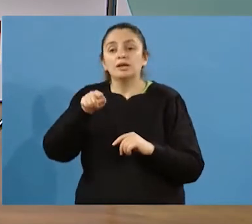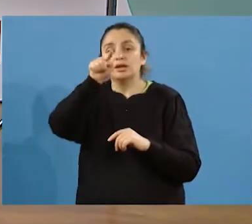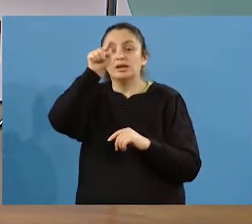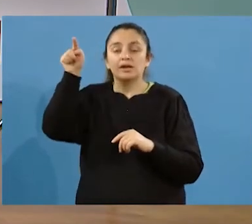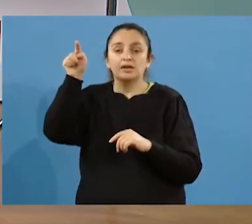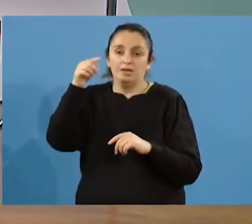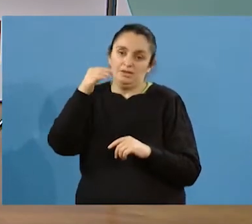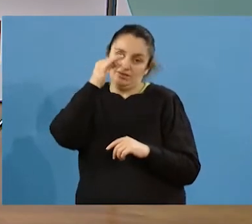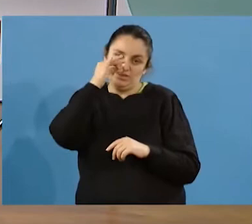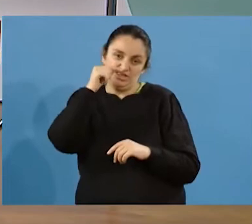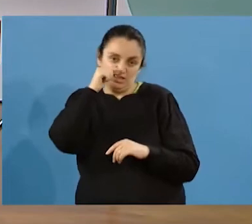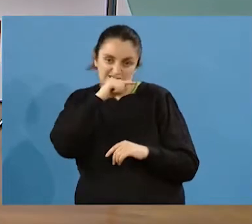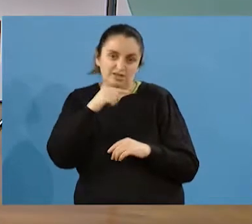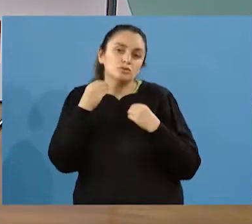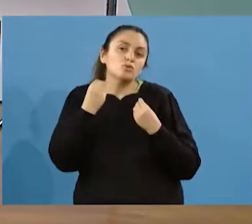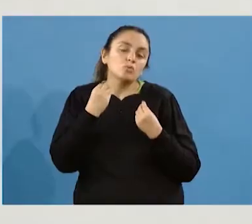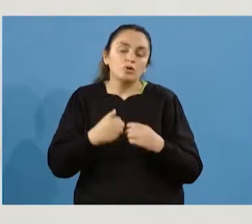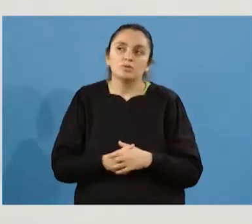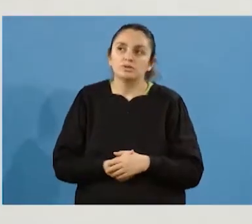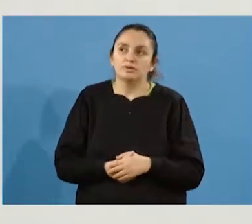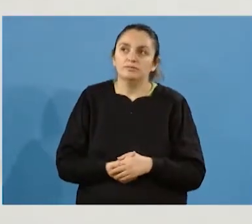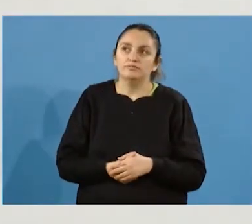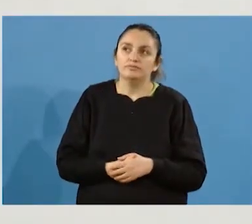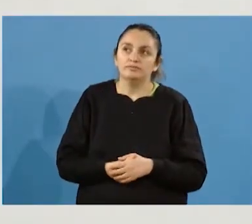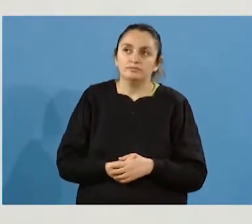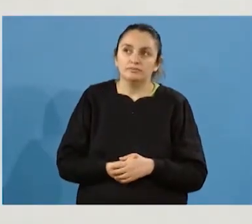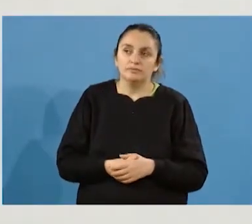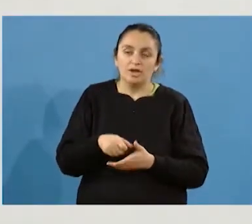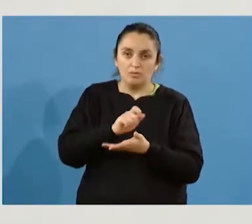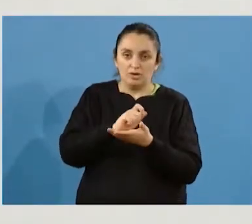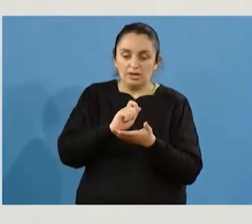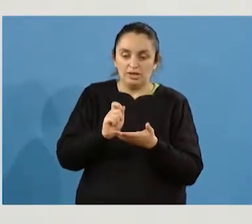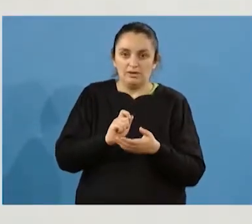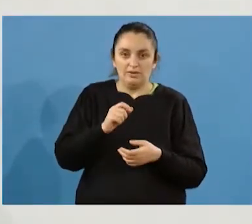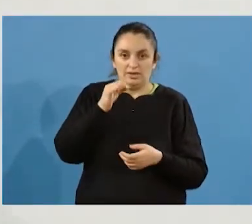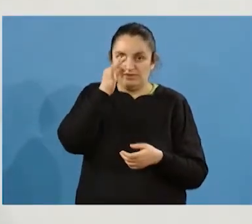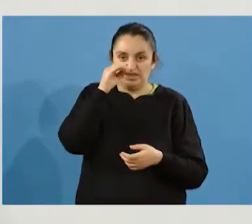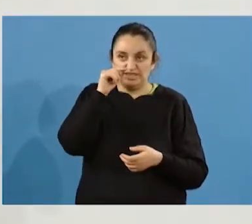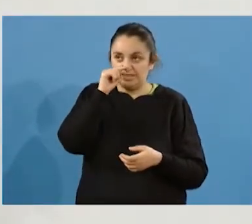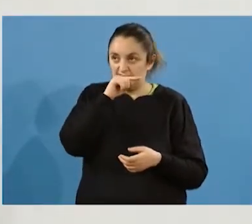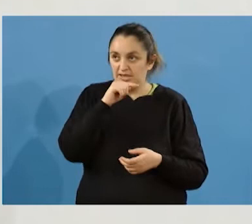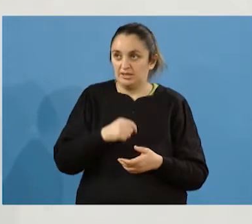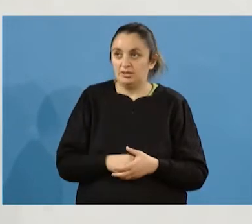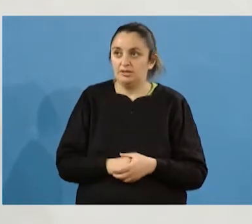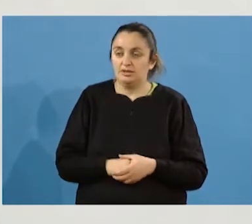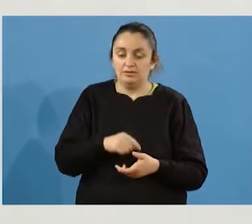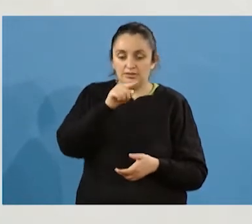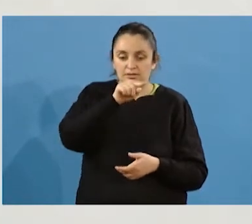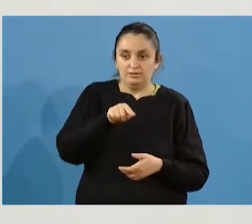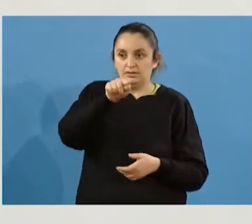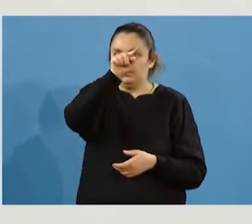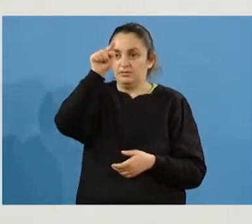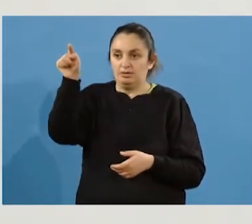como lo vamos a poner 27 y le voy a calcular la raíz